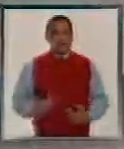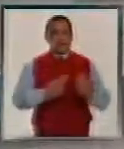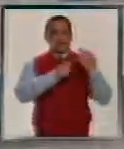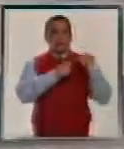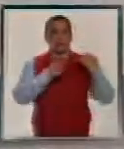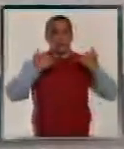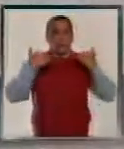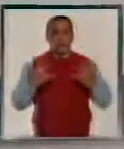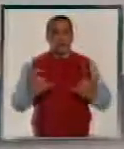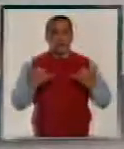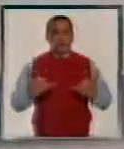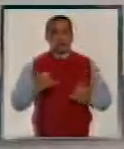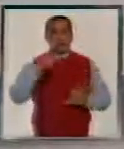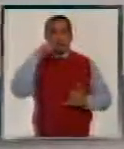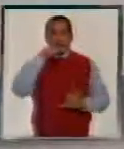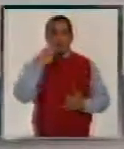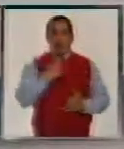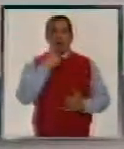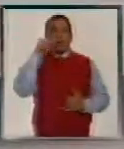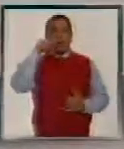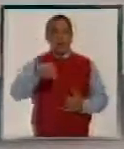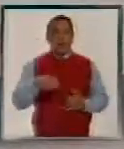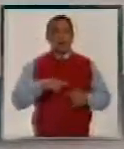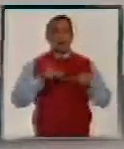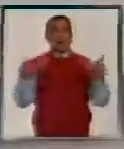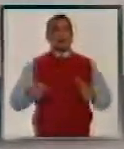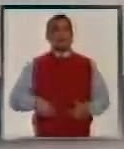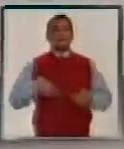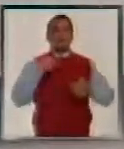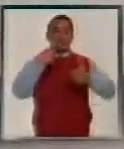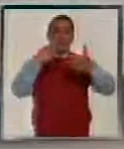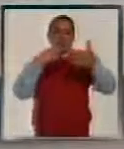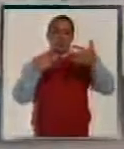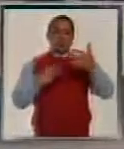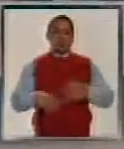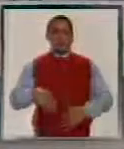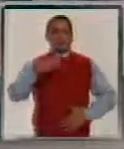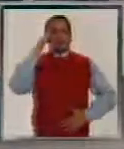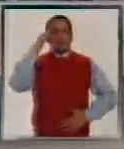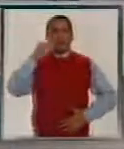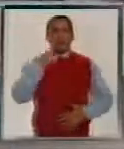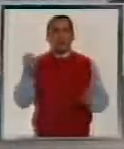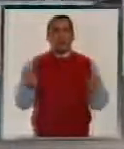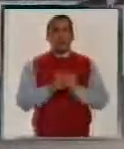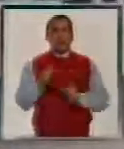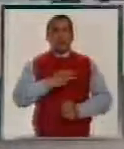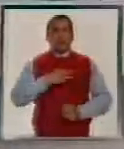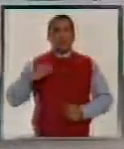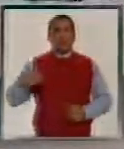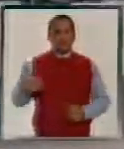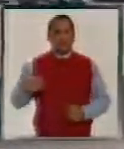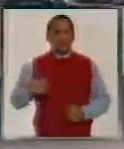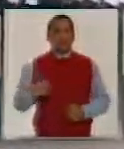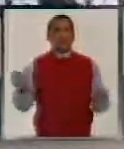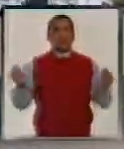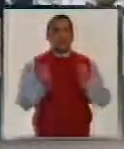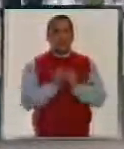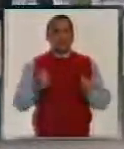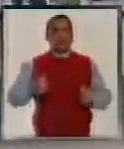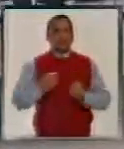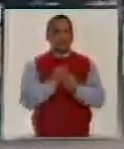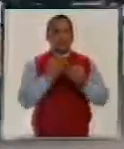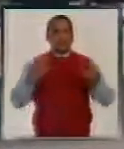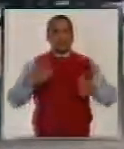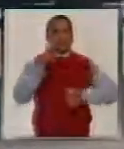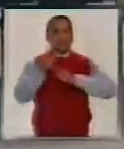del despacho presidencial, Marisol Espinosa, pasó revista a los uniformados junto al ministro de Defensa, Daniel Mora, y al jefe del Comando